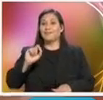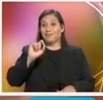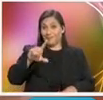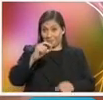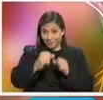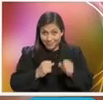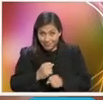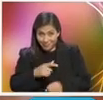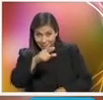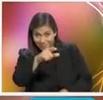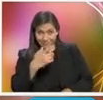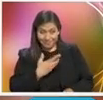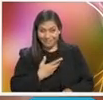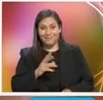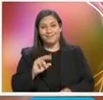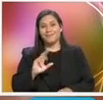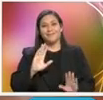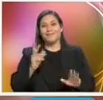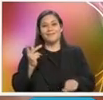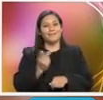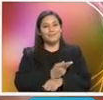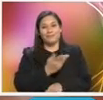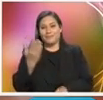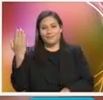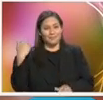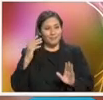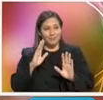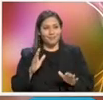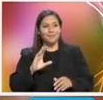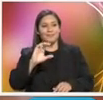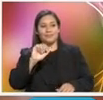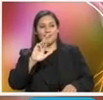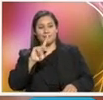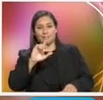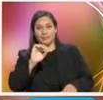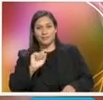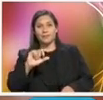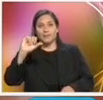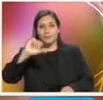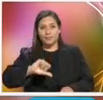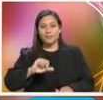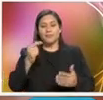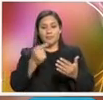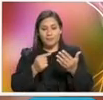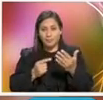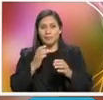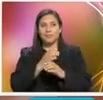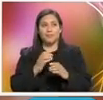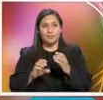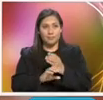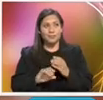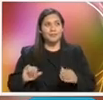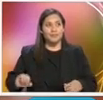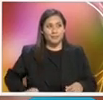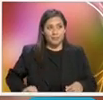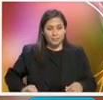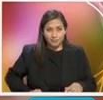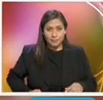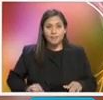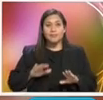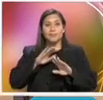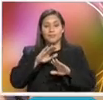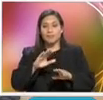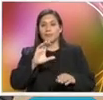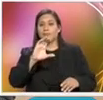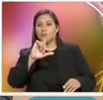¿no, verdad? No. Ya los pasé hace mucho. Carlos, el día de hoy nos traes pues unos datos muy interesantes sobre